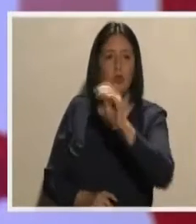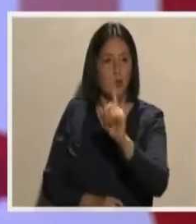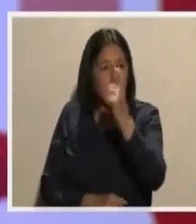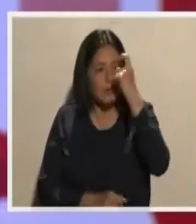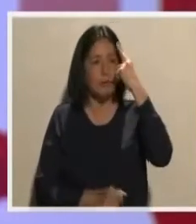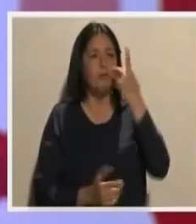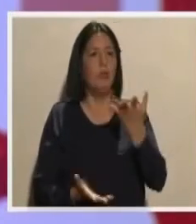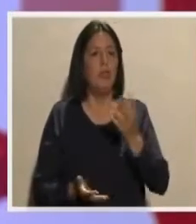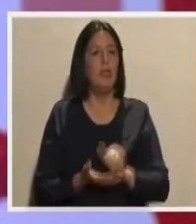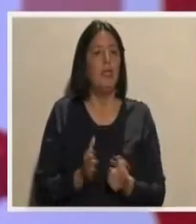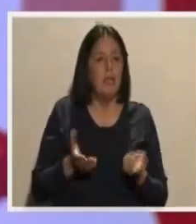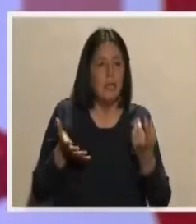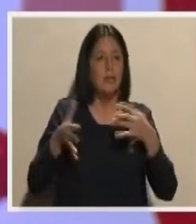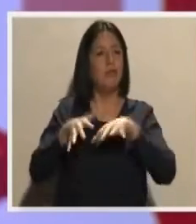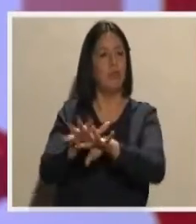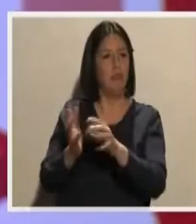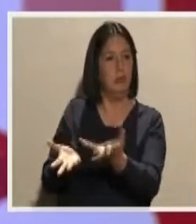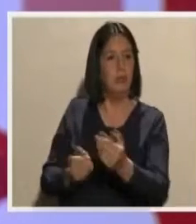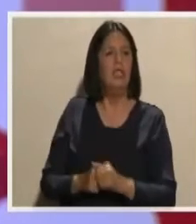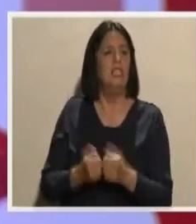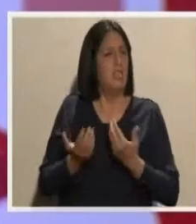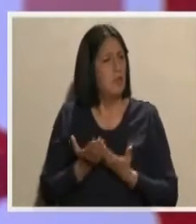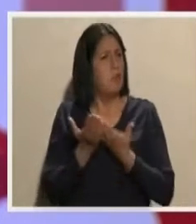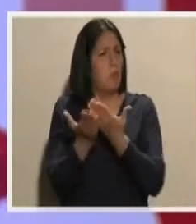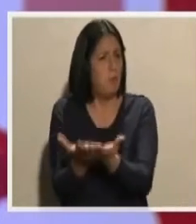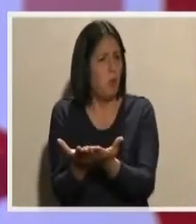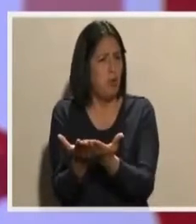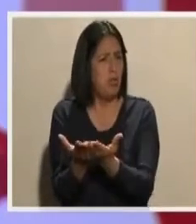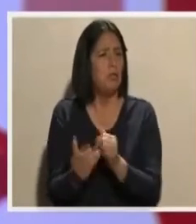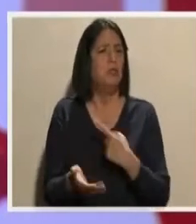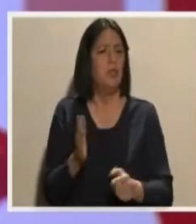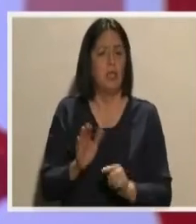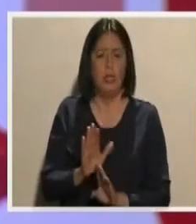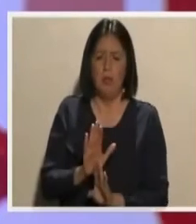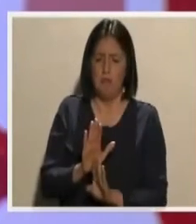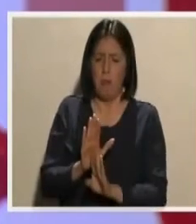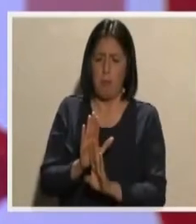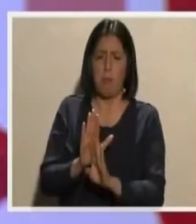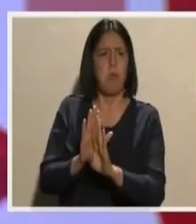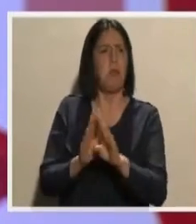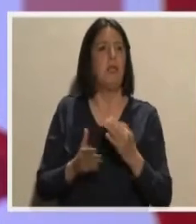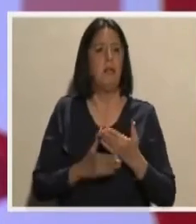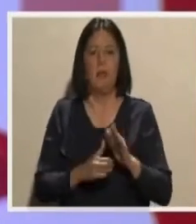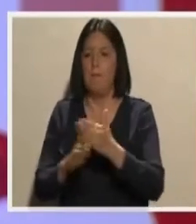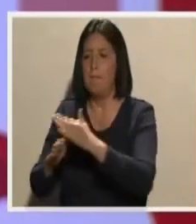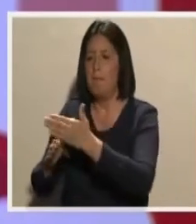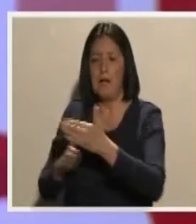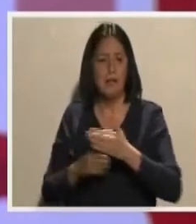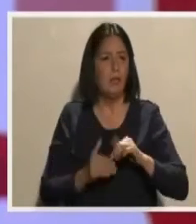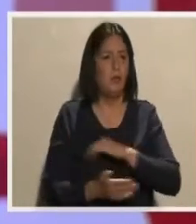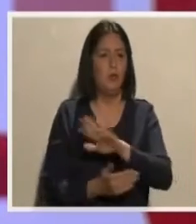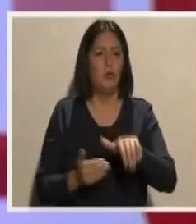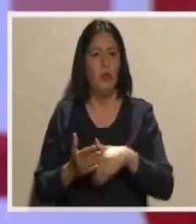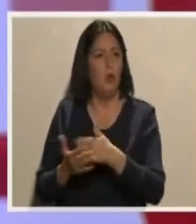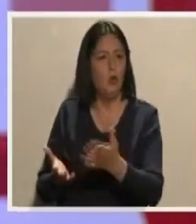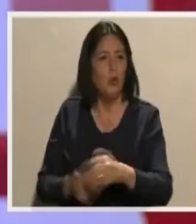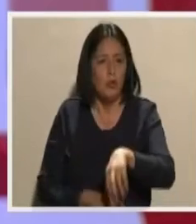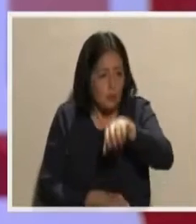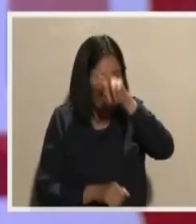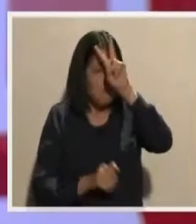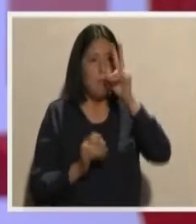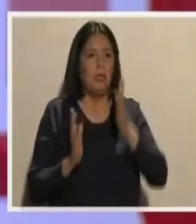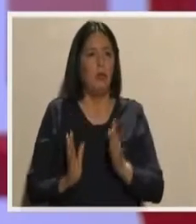políticas inclusivas que proponen un crecimiento compartido en el que todos los